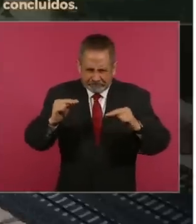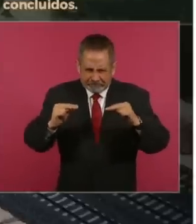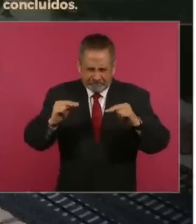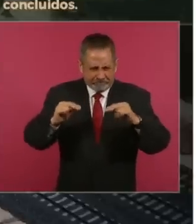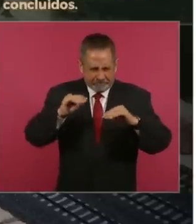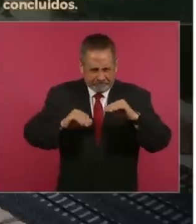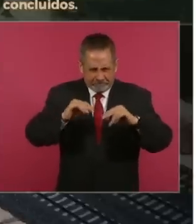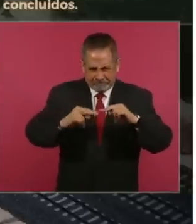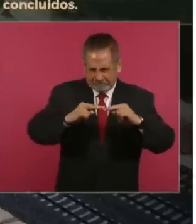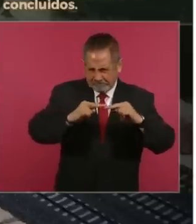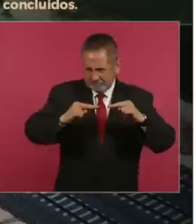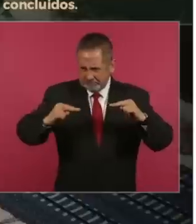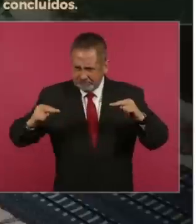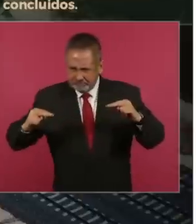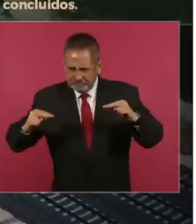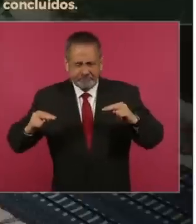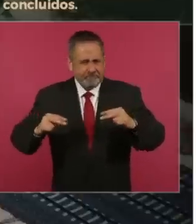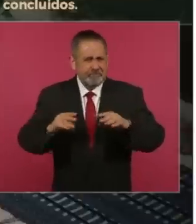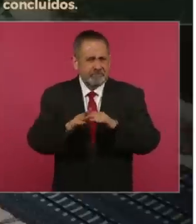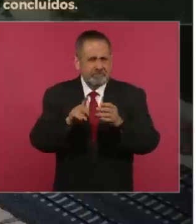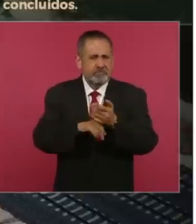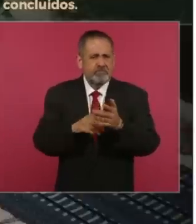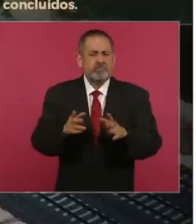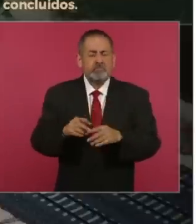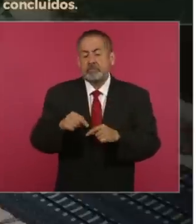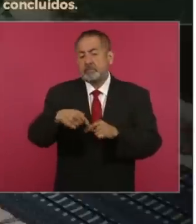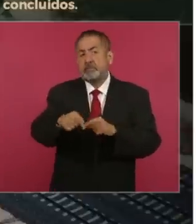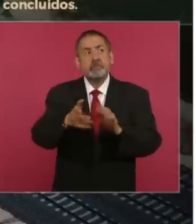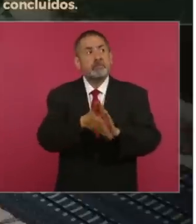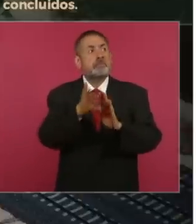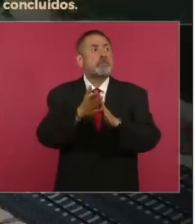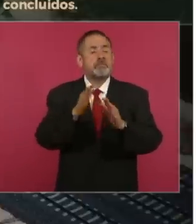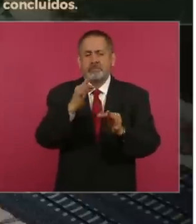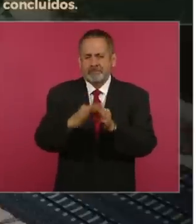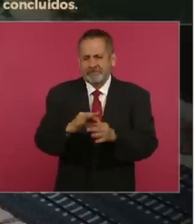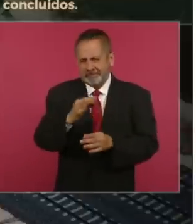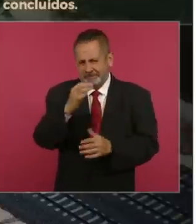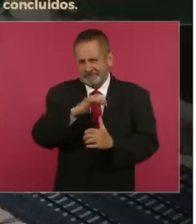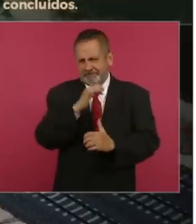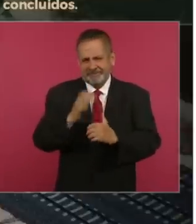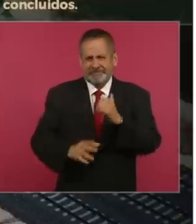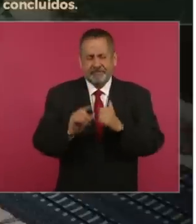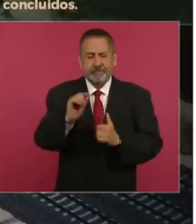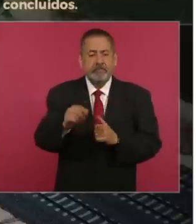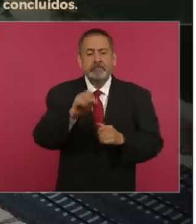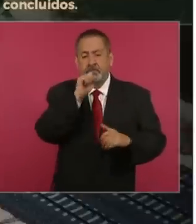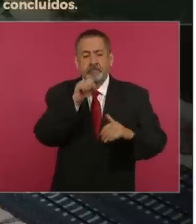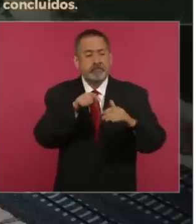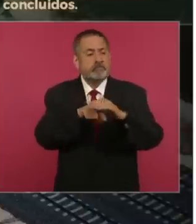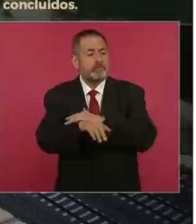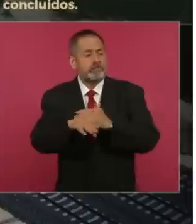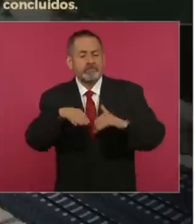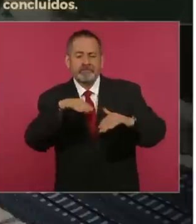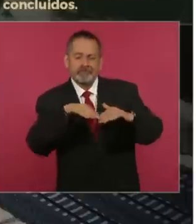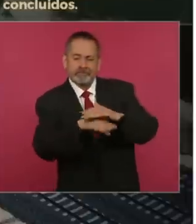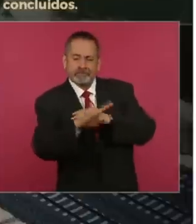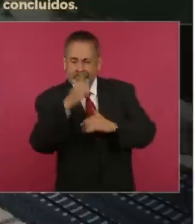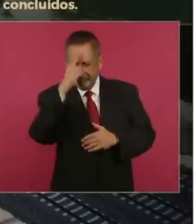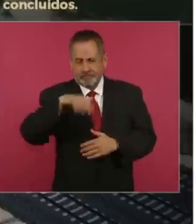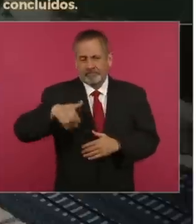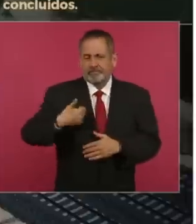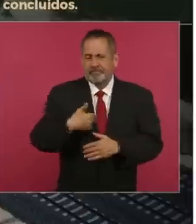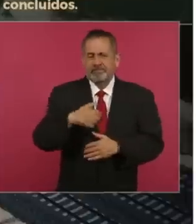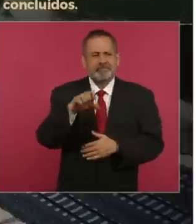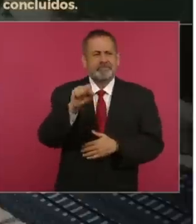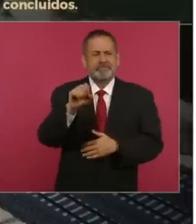estaciones ya están cercanas a su conclusión, la cochera y la base de mantenimiento cercanas al 60% Y un